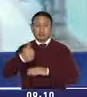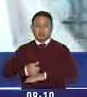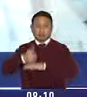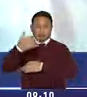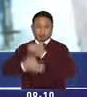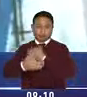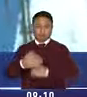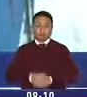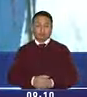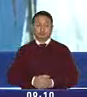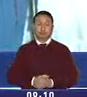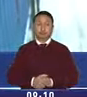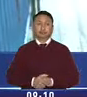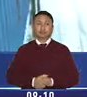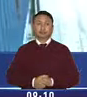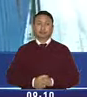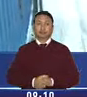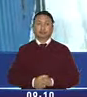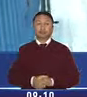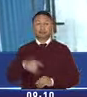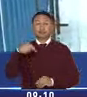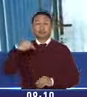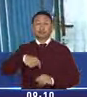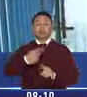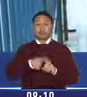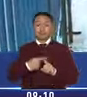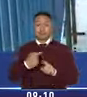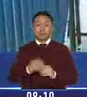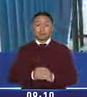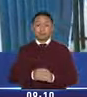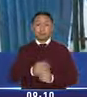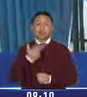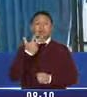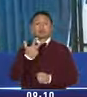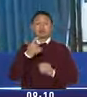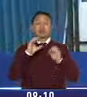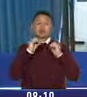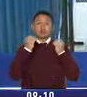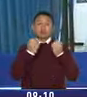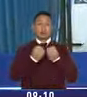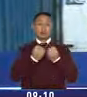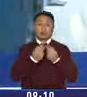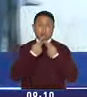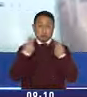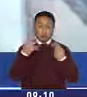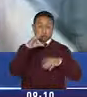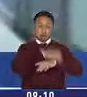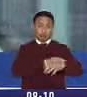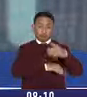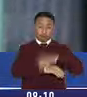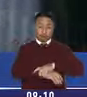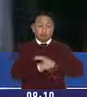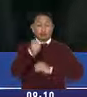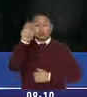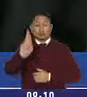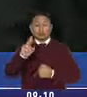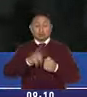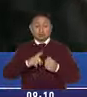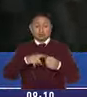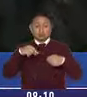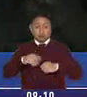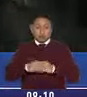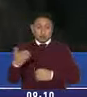de autoridades competentes. En estos meses también se han desarticulado más de 3 bandas en el transporte público, los cuales operaban en el sur de Quito. Fueron